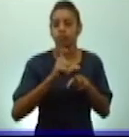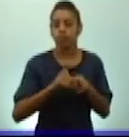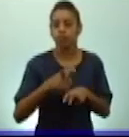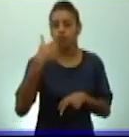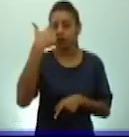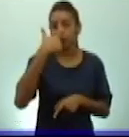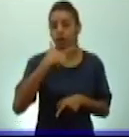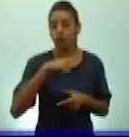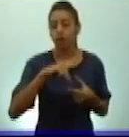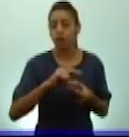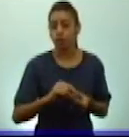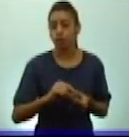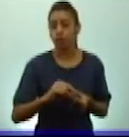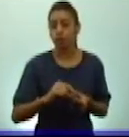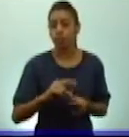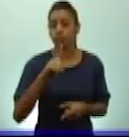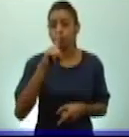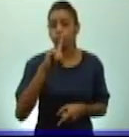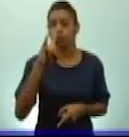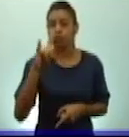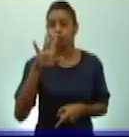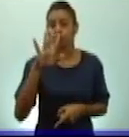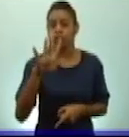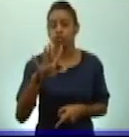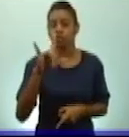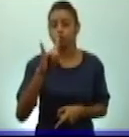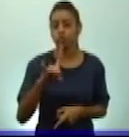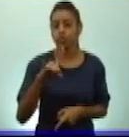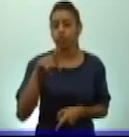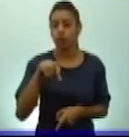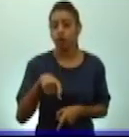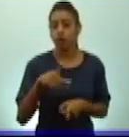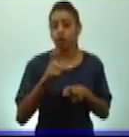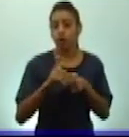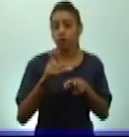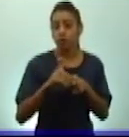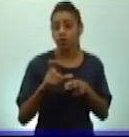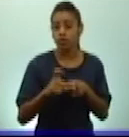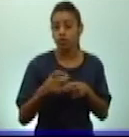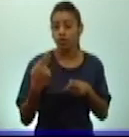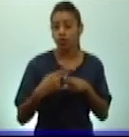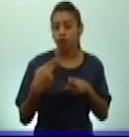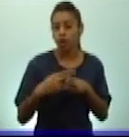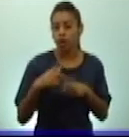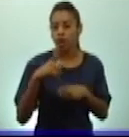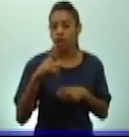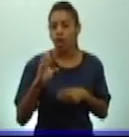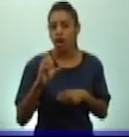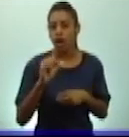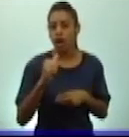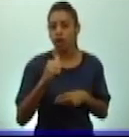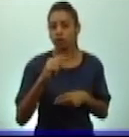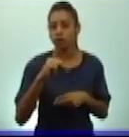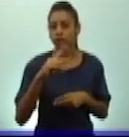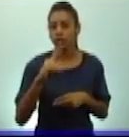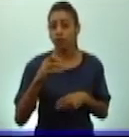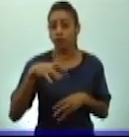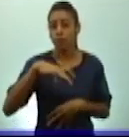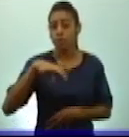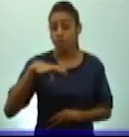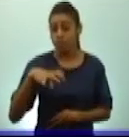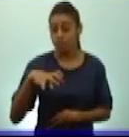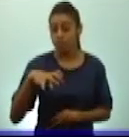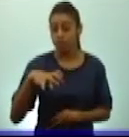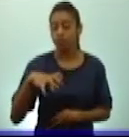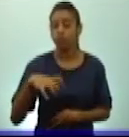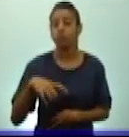de 1959. Este campesino, Leandro Rodríguez Malagón, de Pinar del Río,